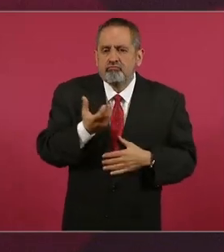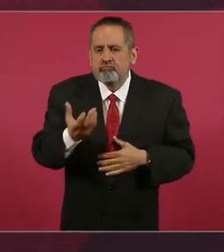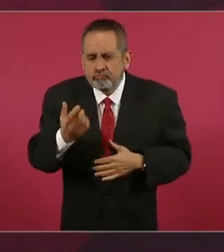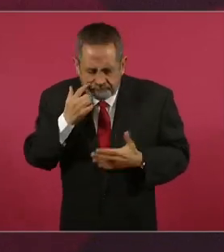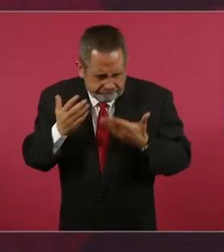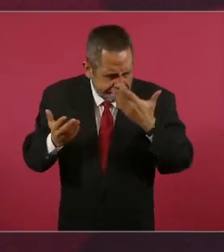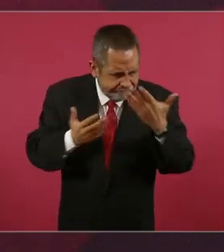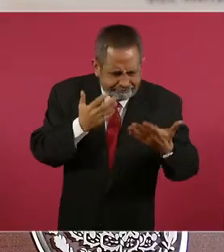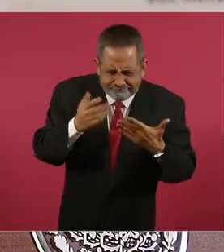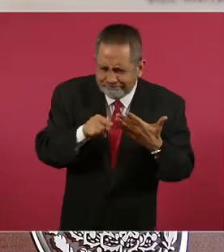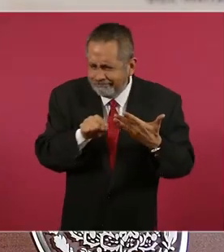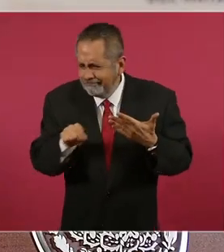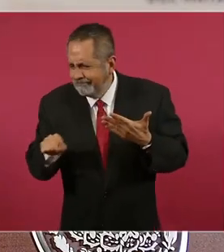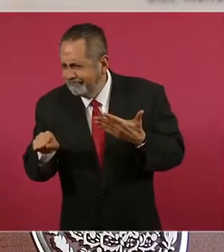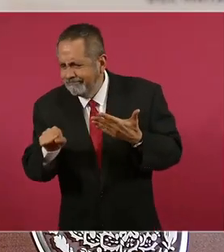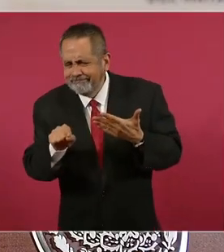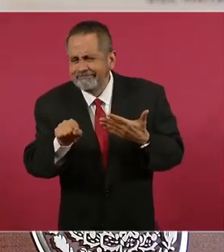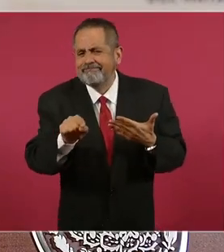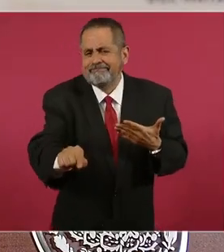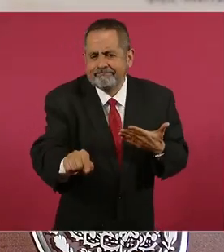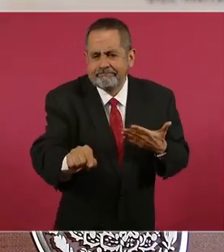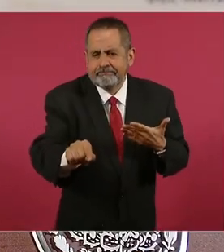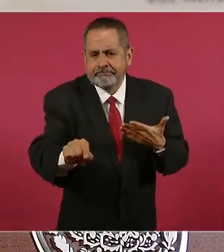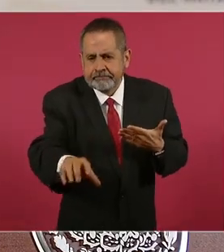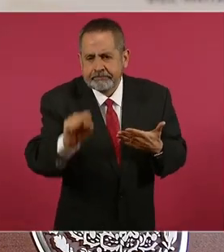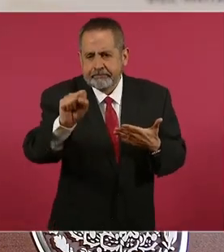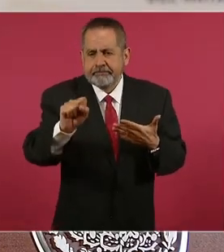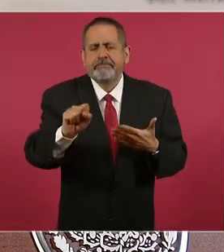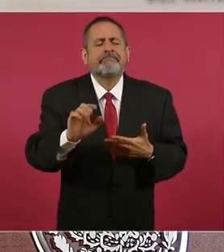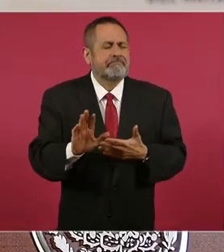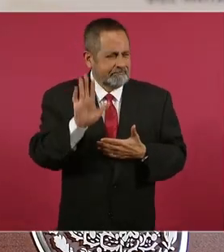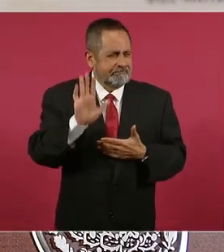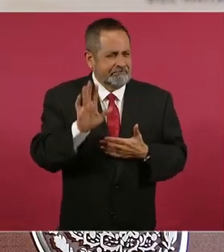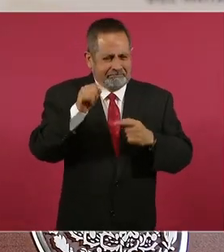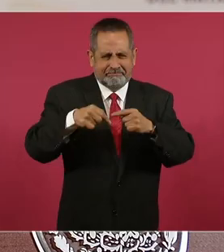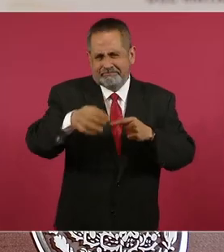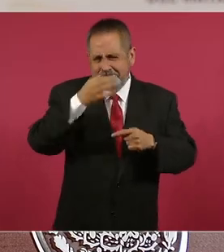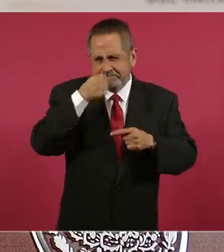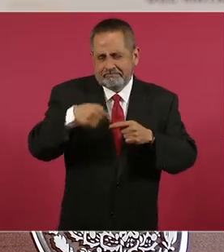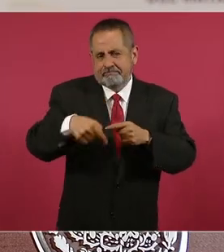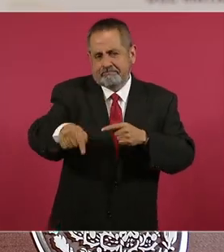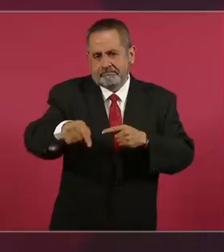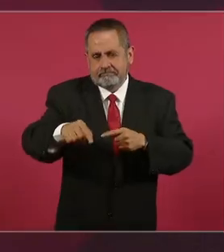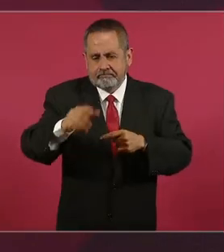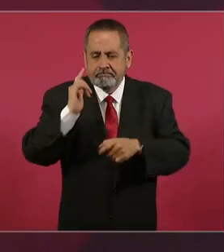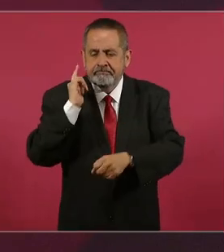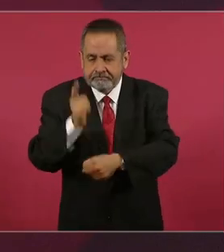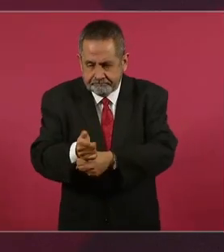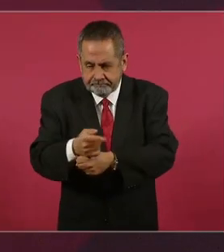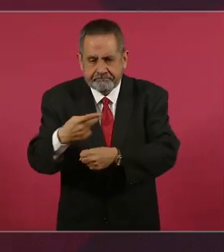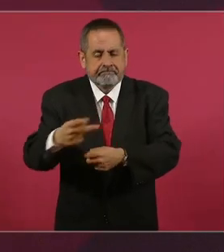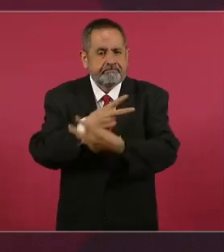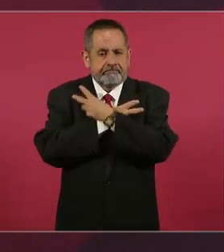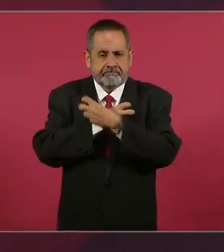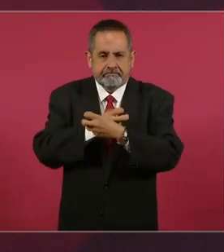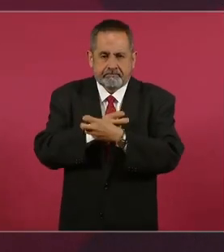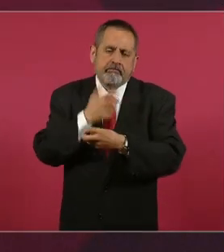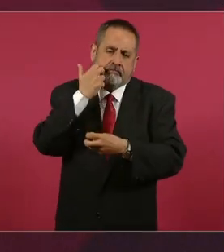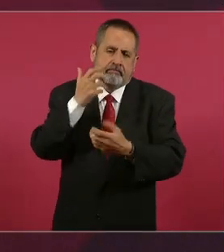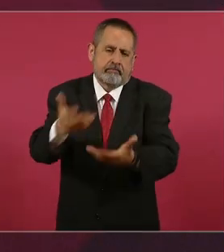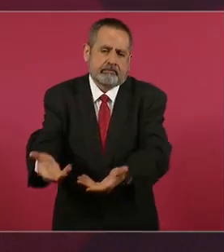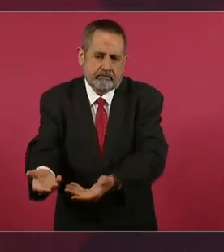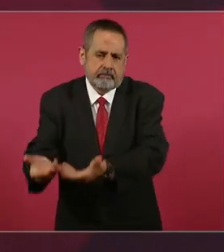y ya han avanzado mucho, y es muy probable que se encuentren sus restos y los queremos